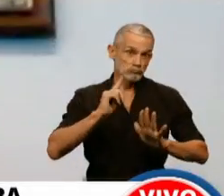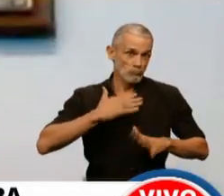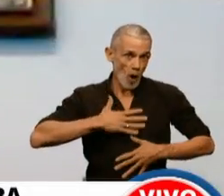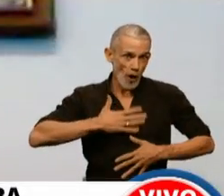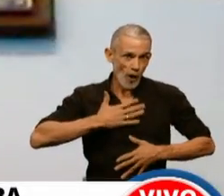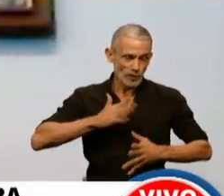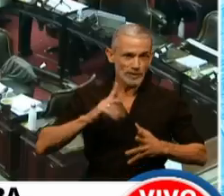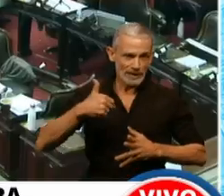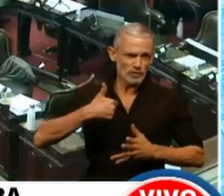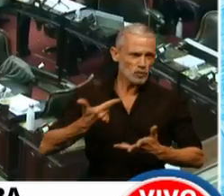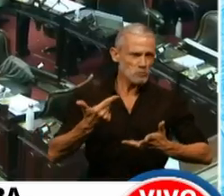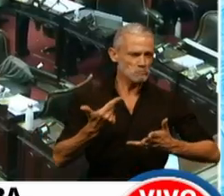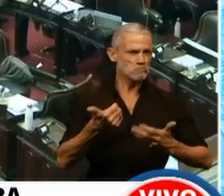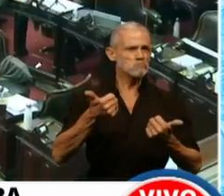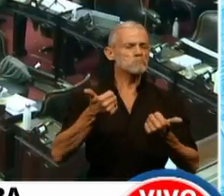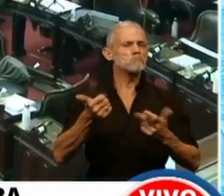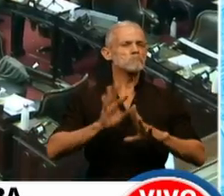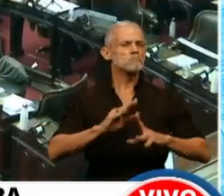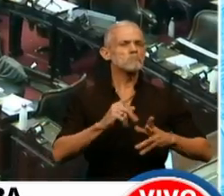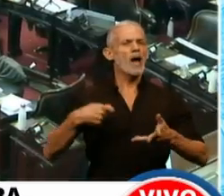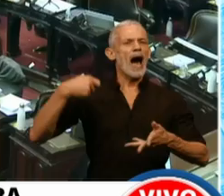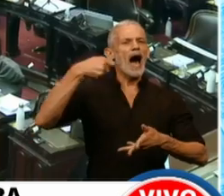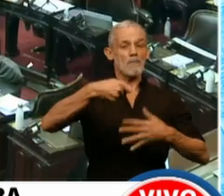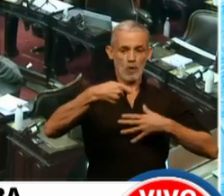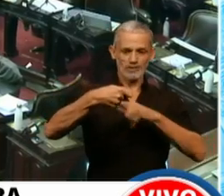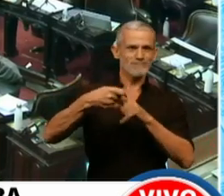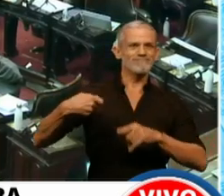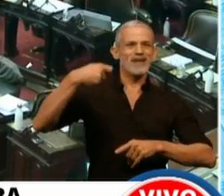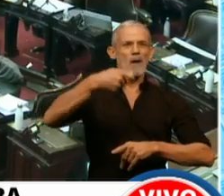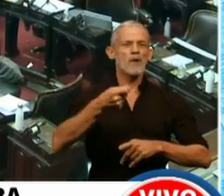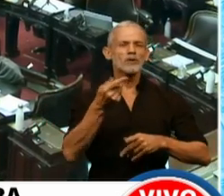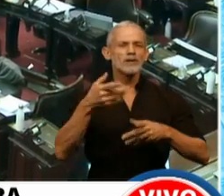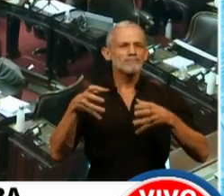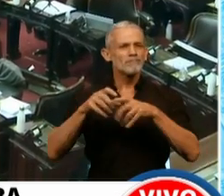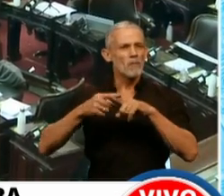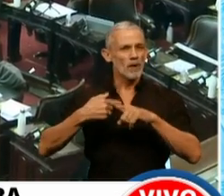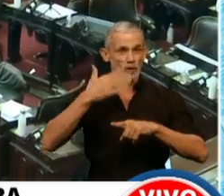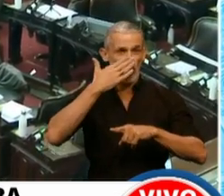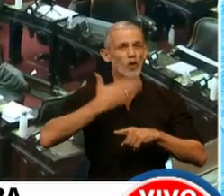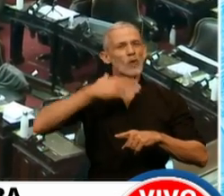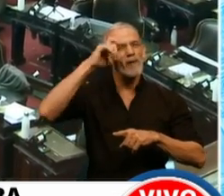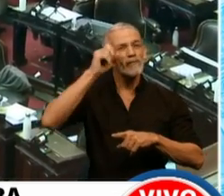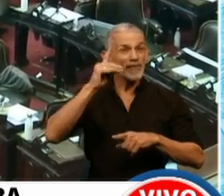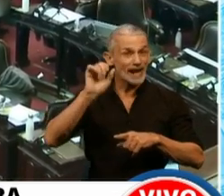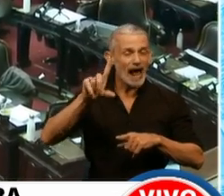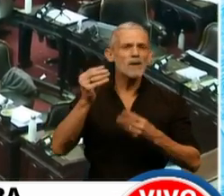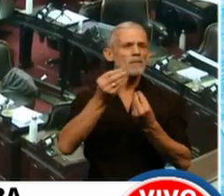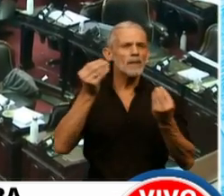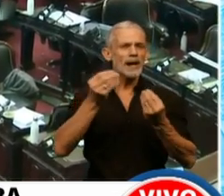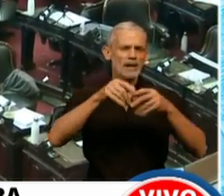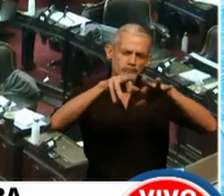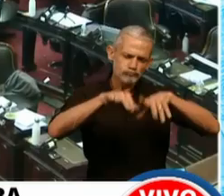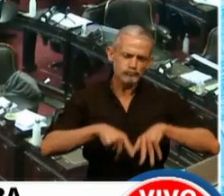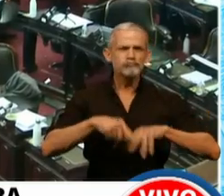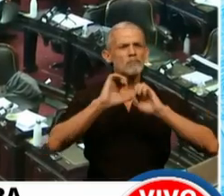que se haya tomado el aporte que hemos realizado desde el bloque córdoba federal para lograr una relación